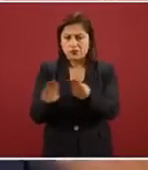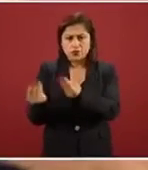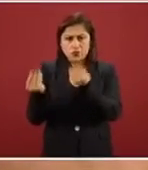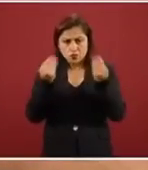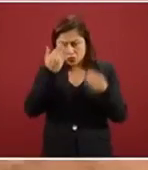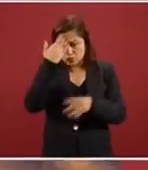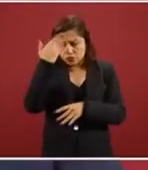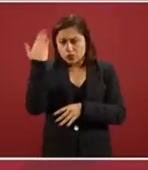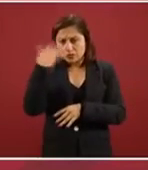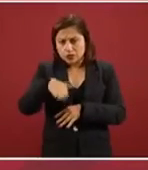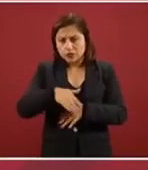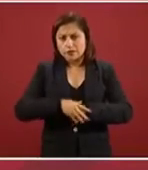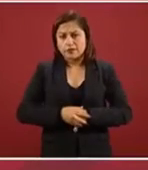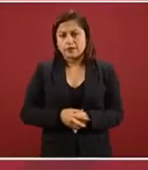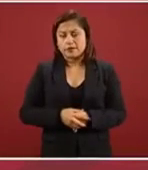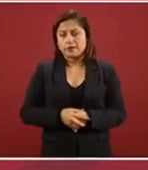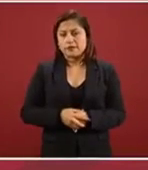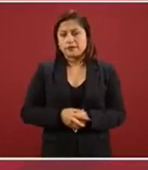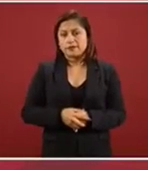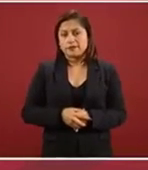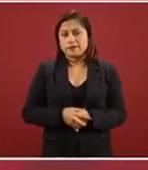Y no